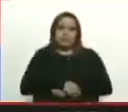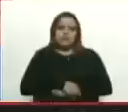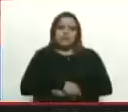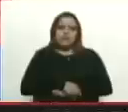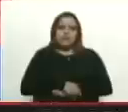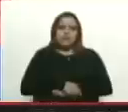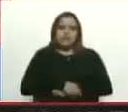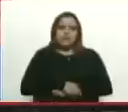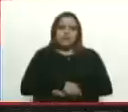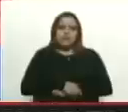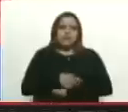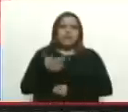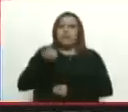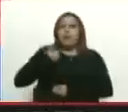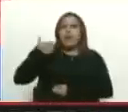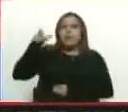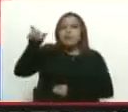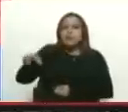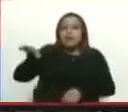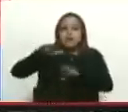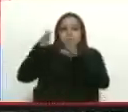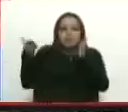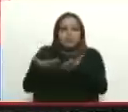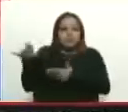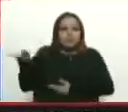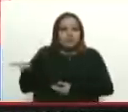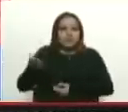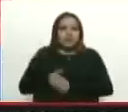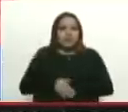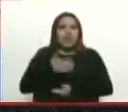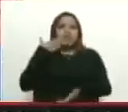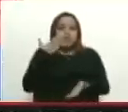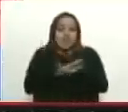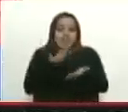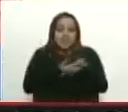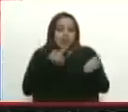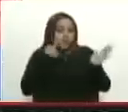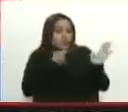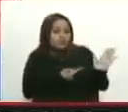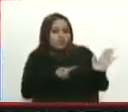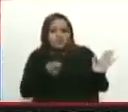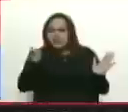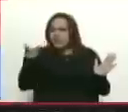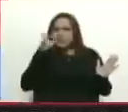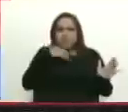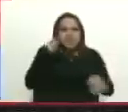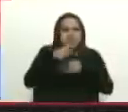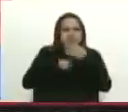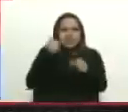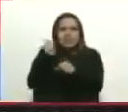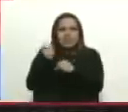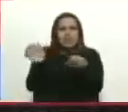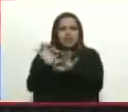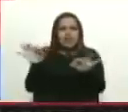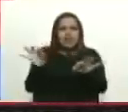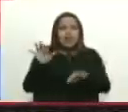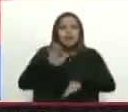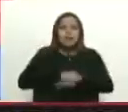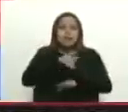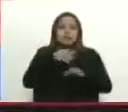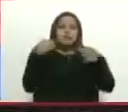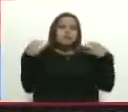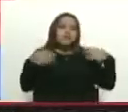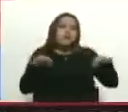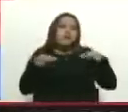A una personalidad del mundo. Para ponerlo como testigo. Y ellos no van a cumplir, porque esa es su